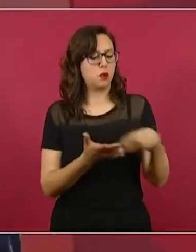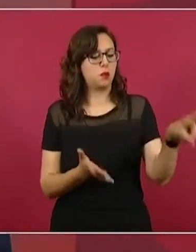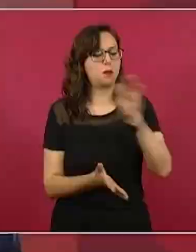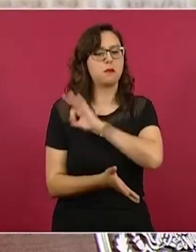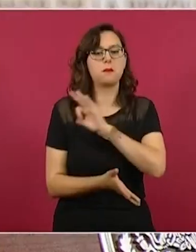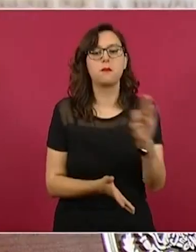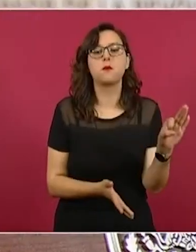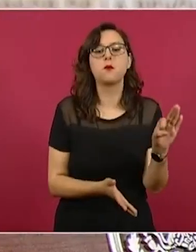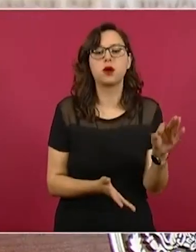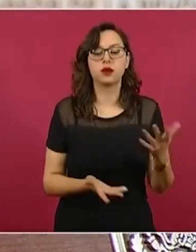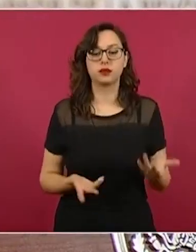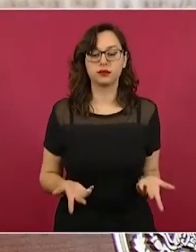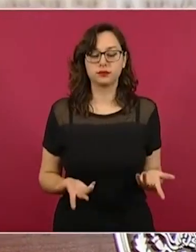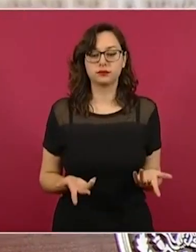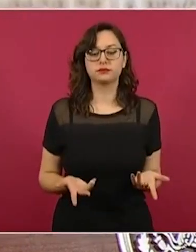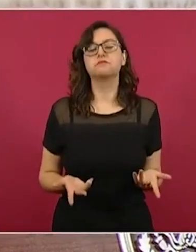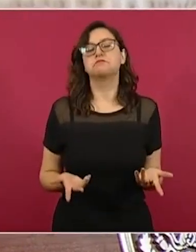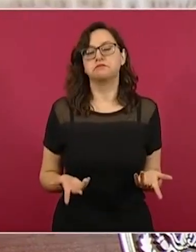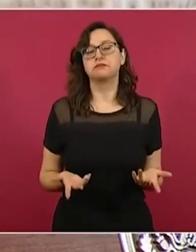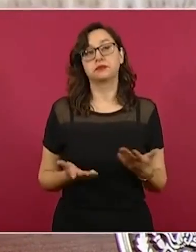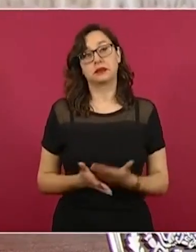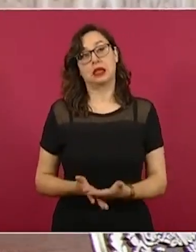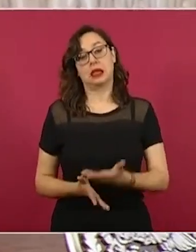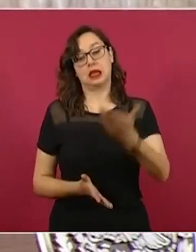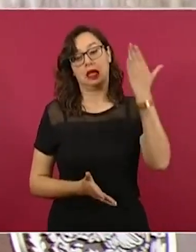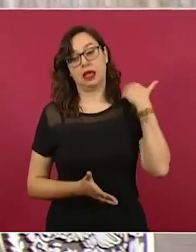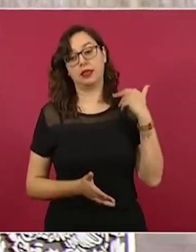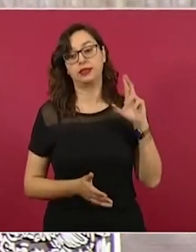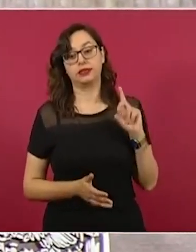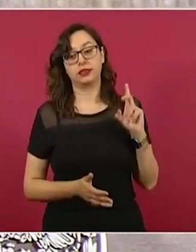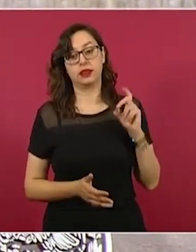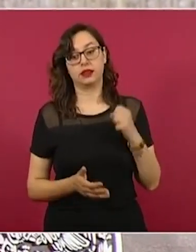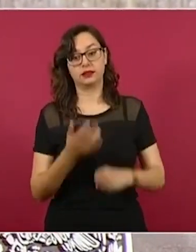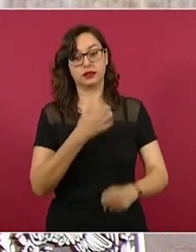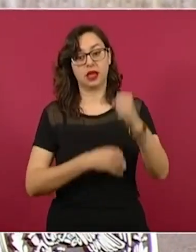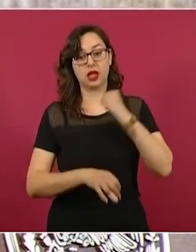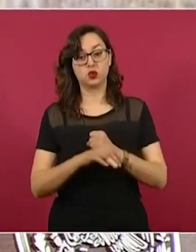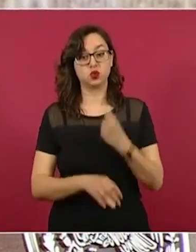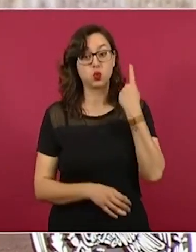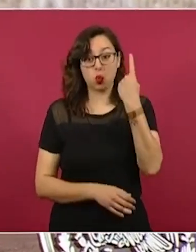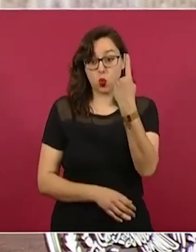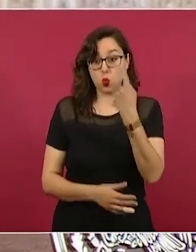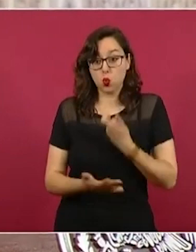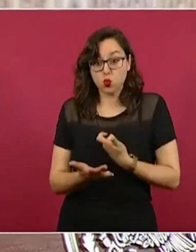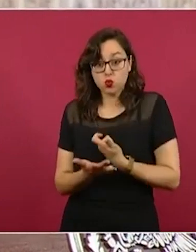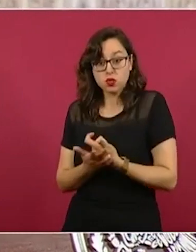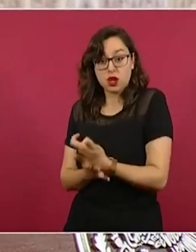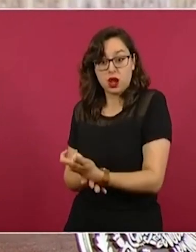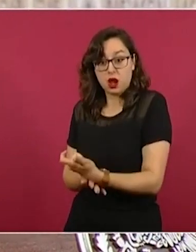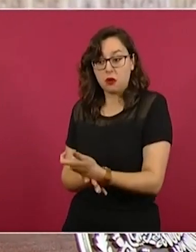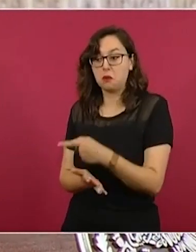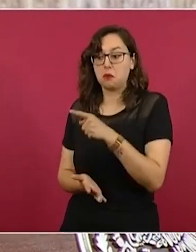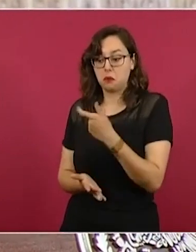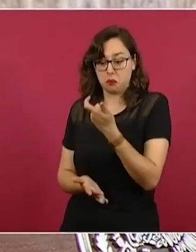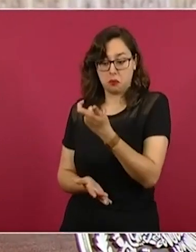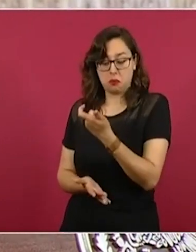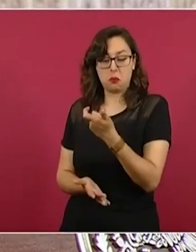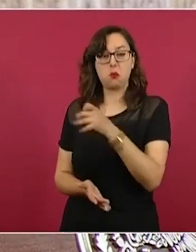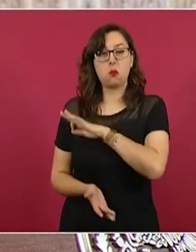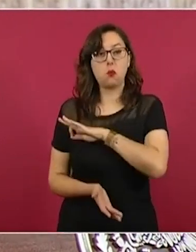un salario mínimo alcanzaba para comprar 50 kilos de tortilla, hace 30